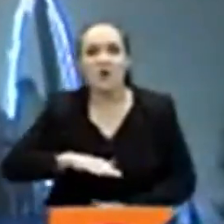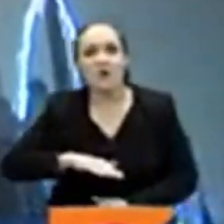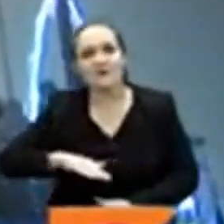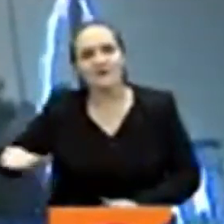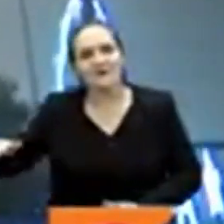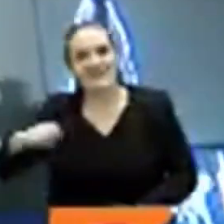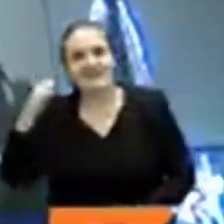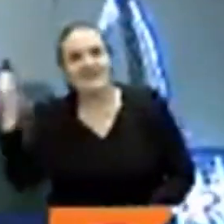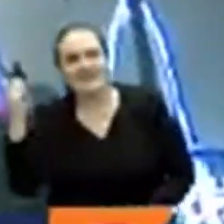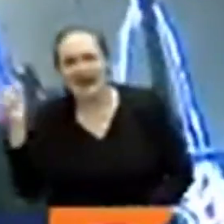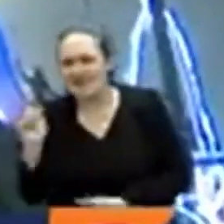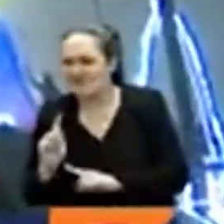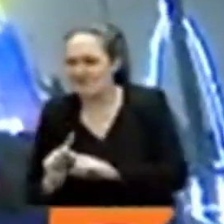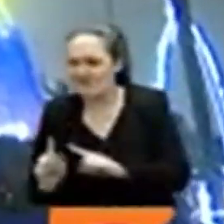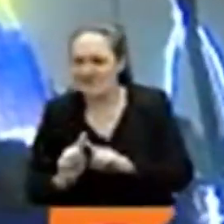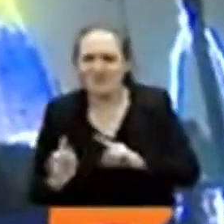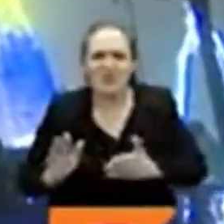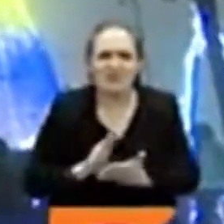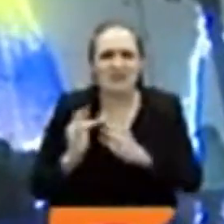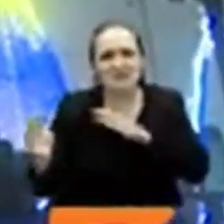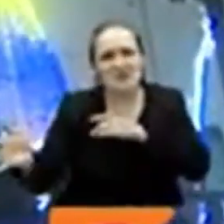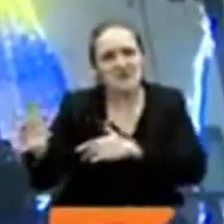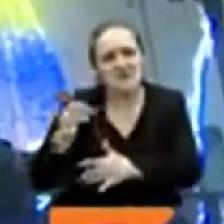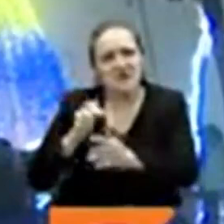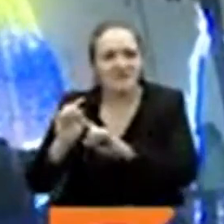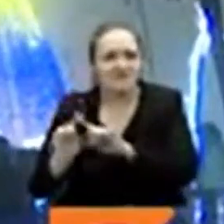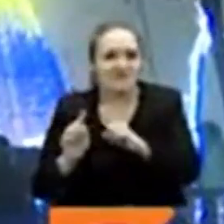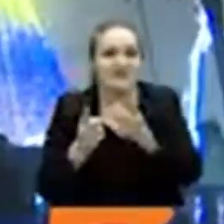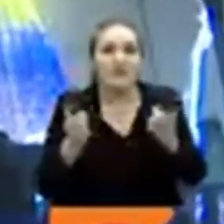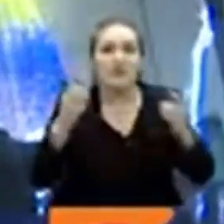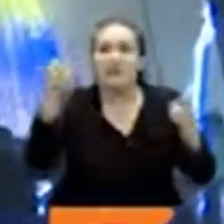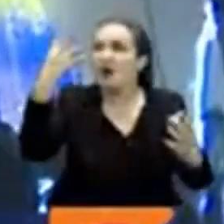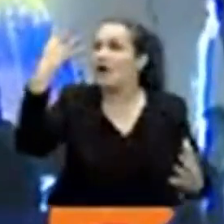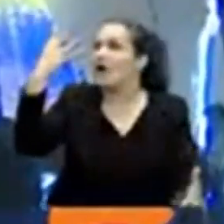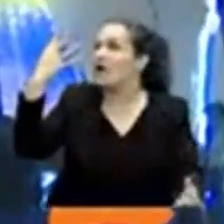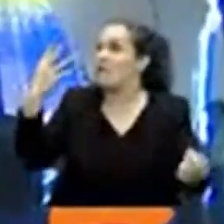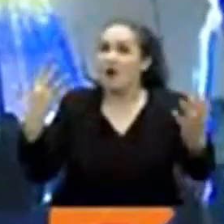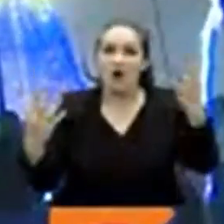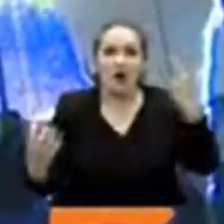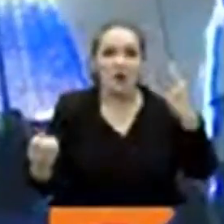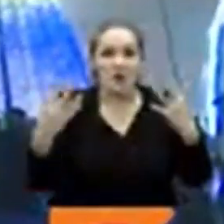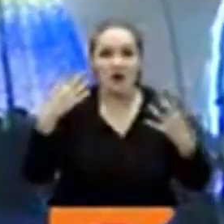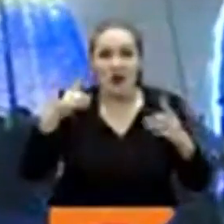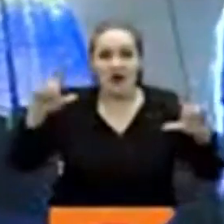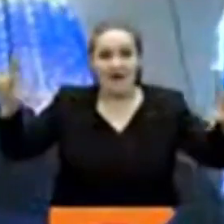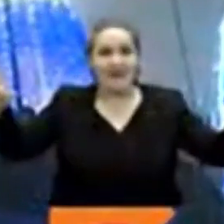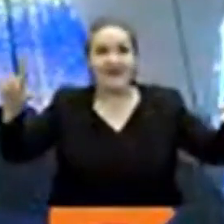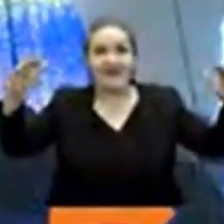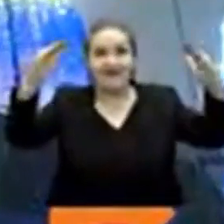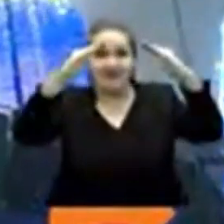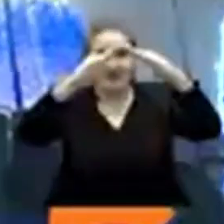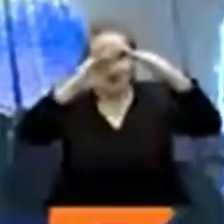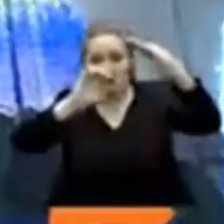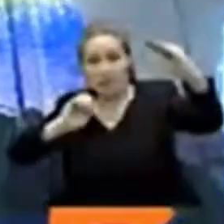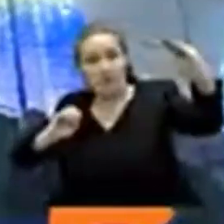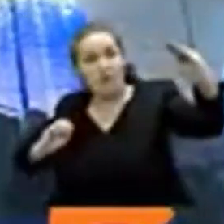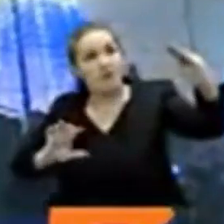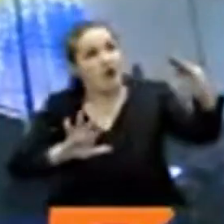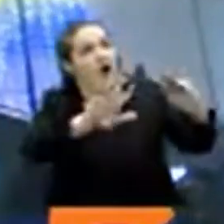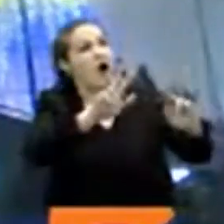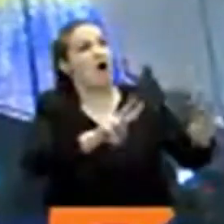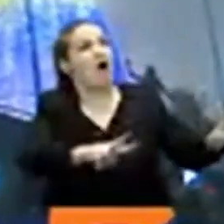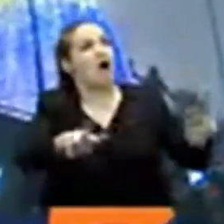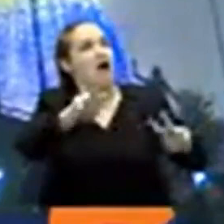orientales. Además, también los turistas se van a encontrar con un show de luces que se proyectará en la fachada del santuario, donde